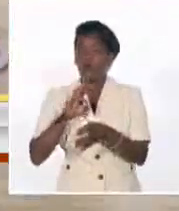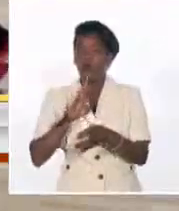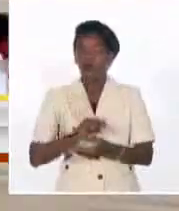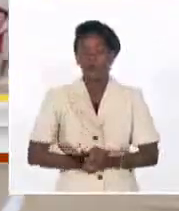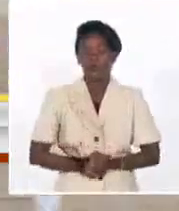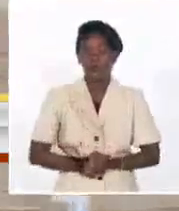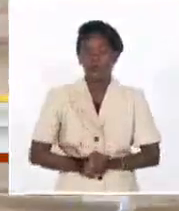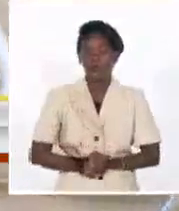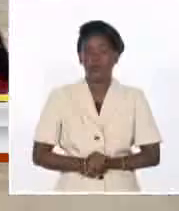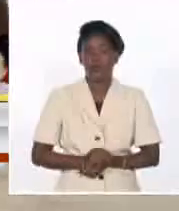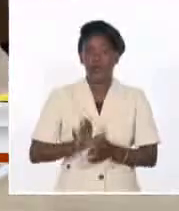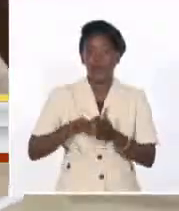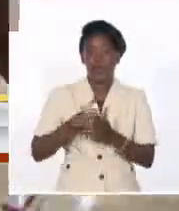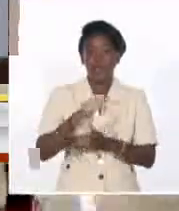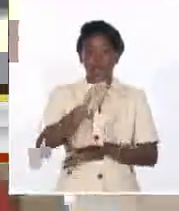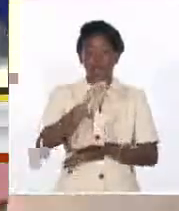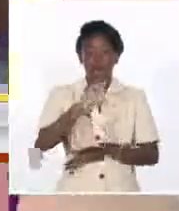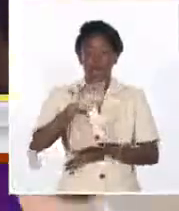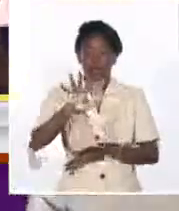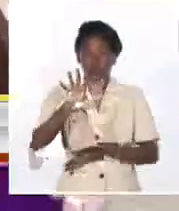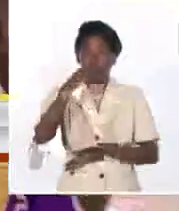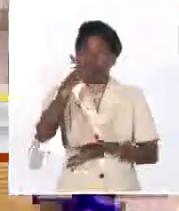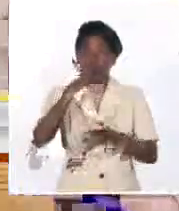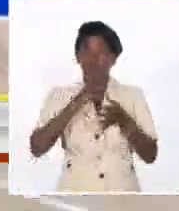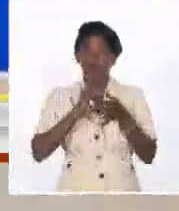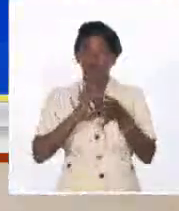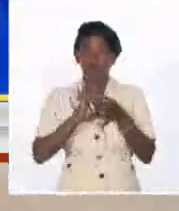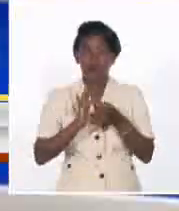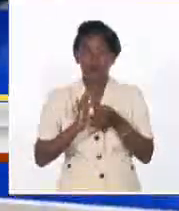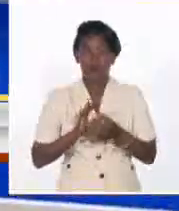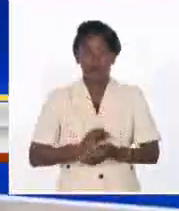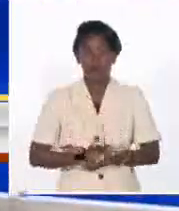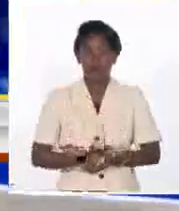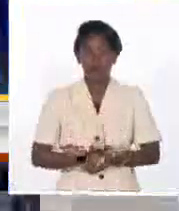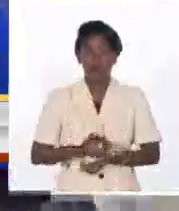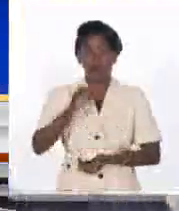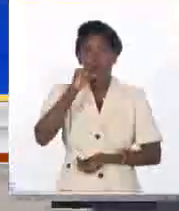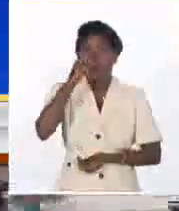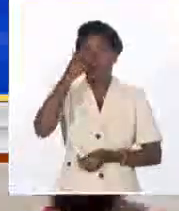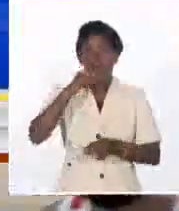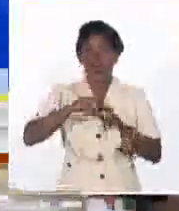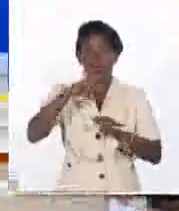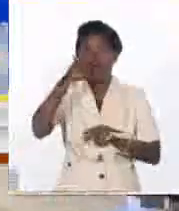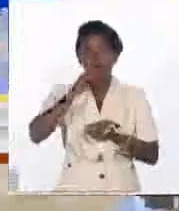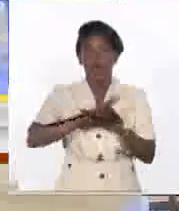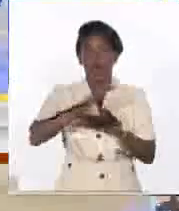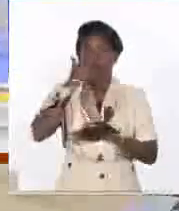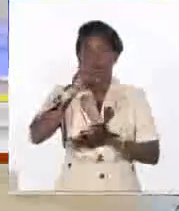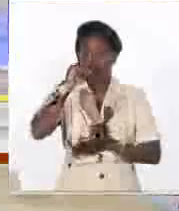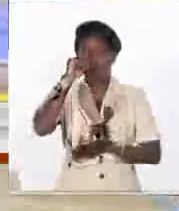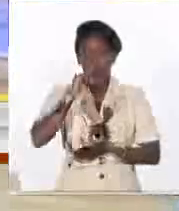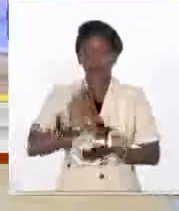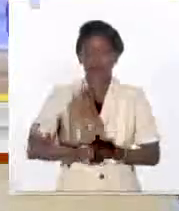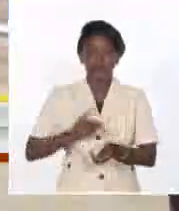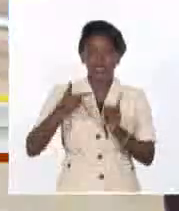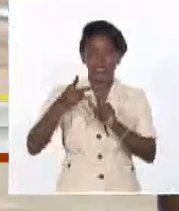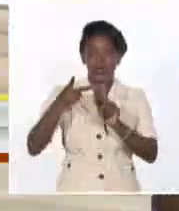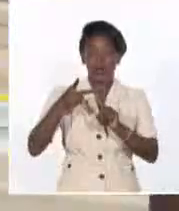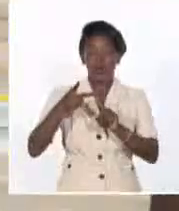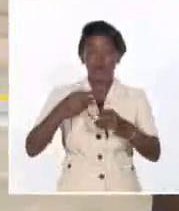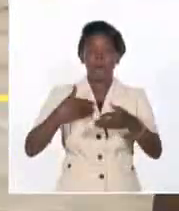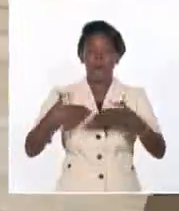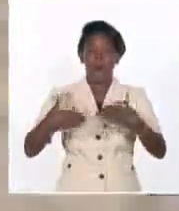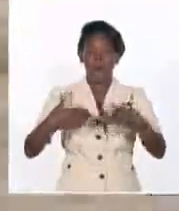serán los días 14 de agosto frente a Bahamas, 16 ante Panamá y el 17 jugarán ante Argentina, informa la